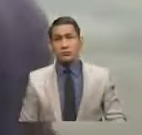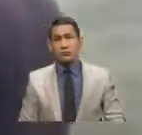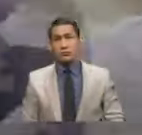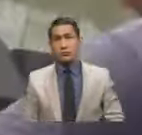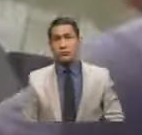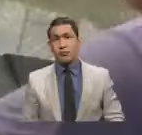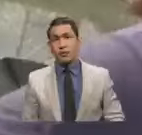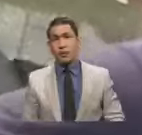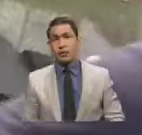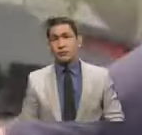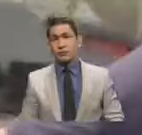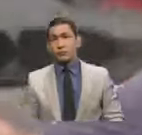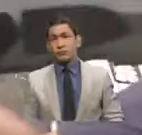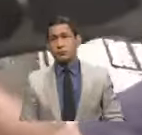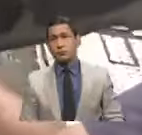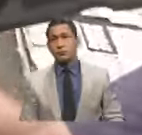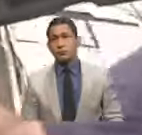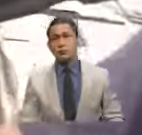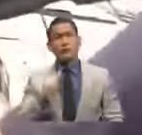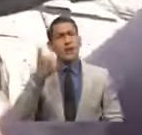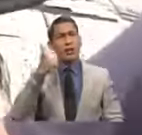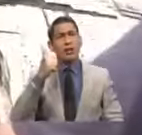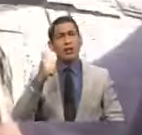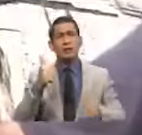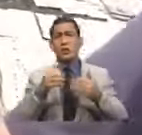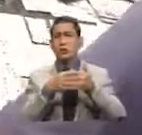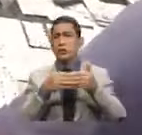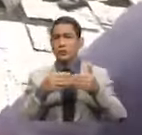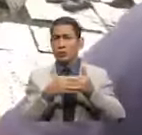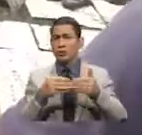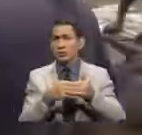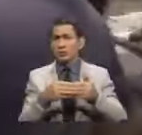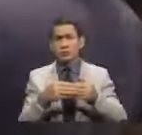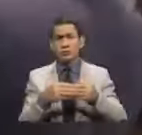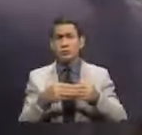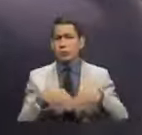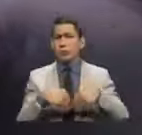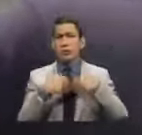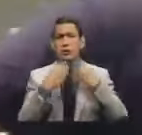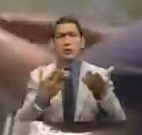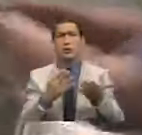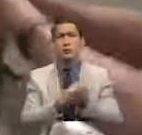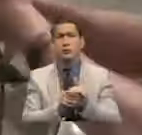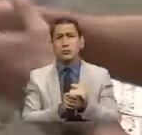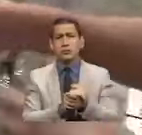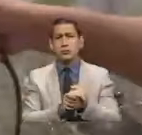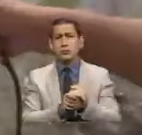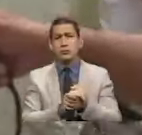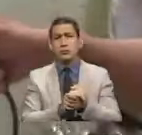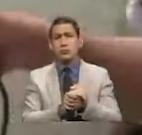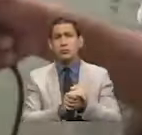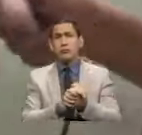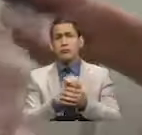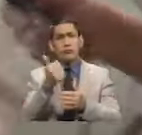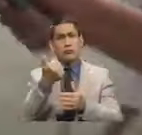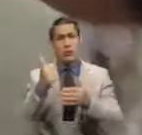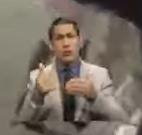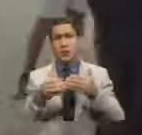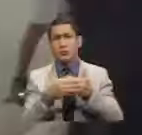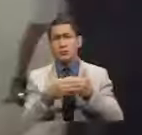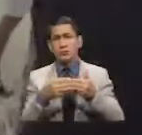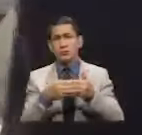reclamar eso, ¿cuánto les cobran? Una sotita nomás, 10 latitos, usted sabe. Y aquí enganchándole a la grúa, ¿sí comprende? $10 vale de